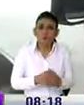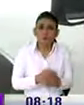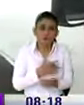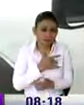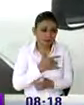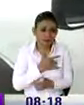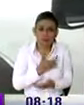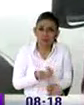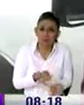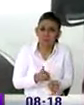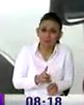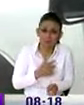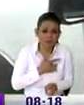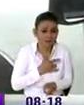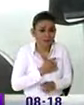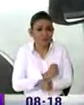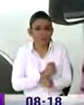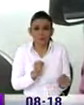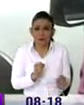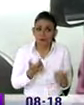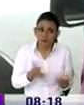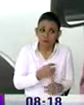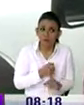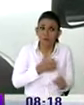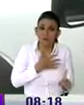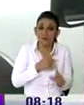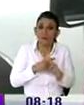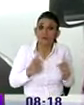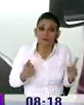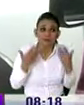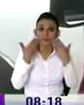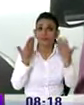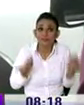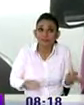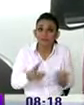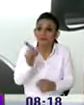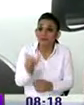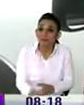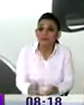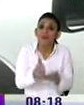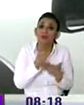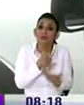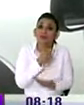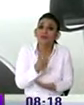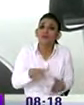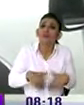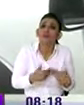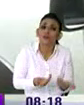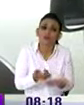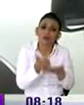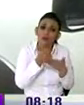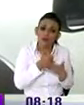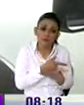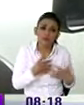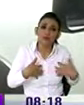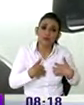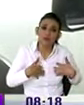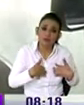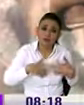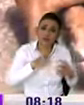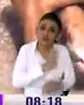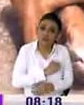y los afecta sentimentalmente. Pero no sé, ¿quién puede ayudarnos de qué forma para que estos animalitos no sufran